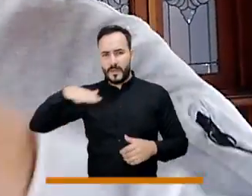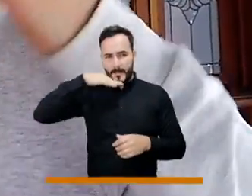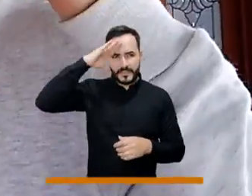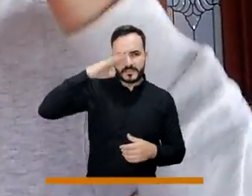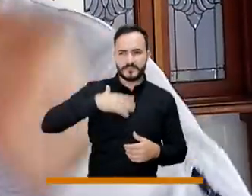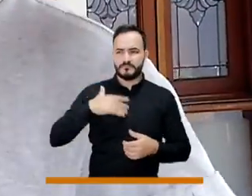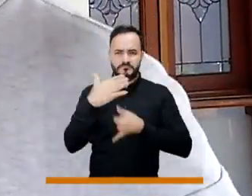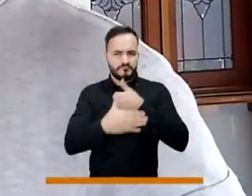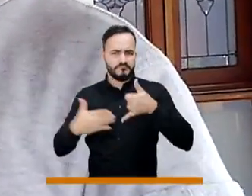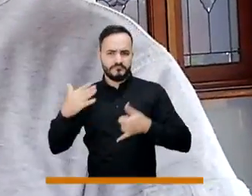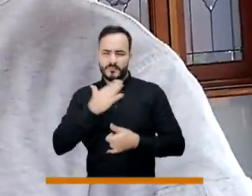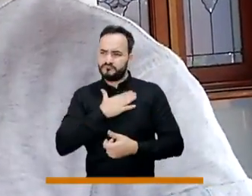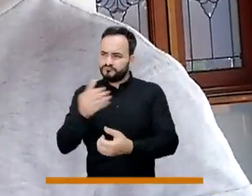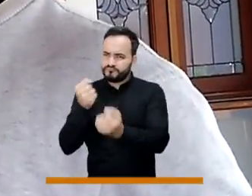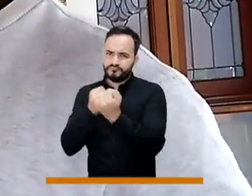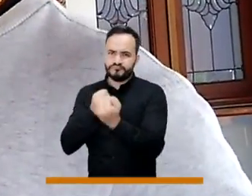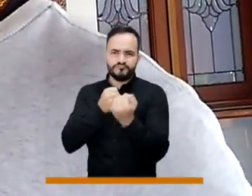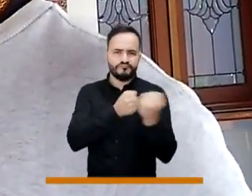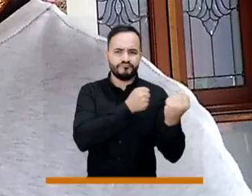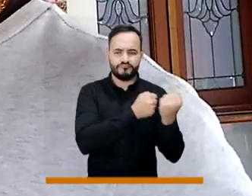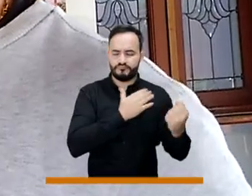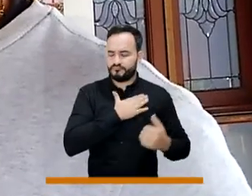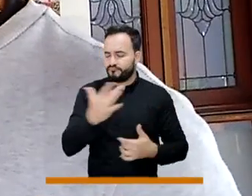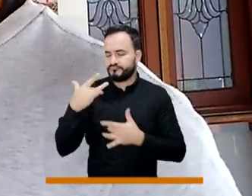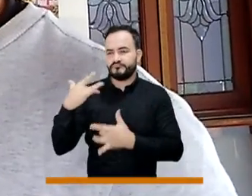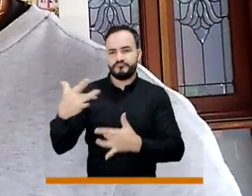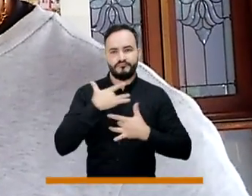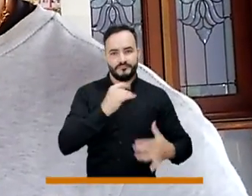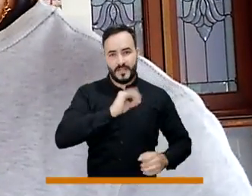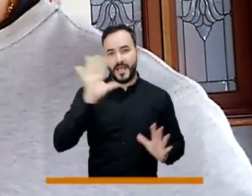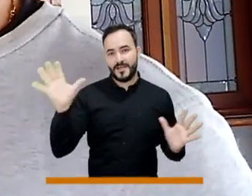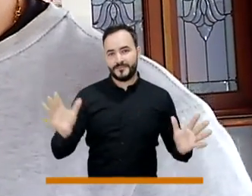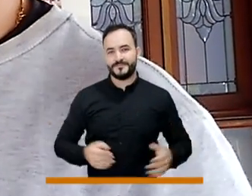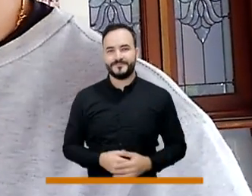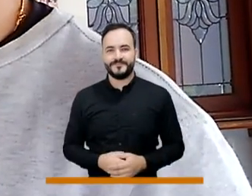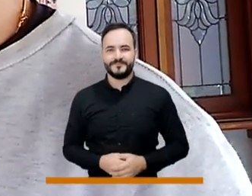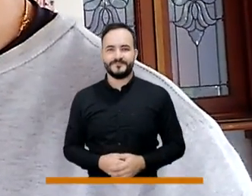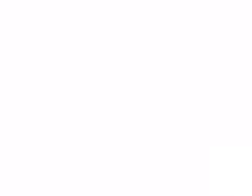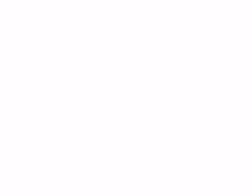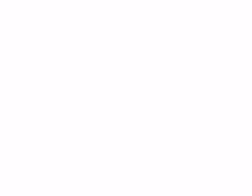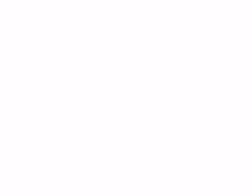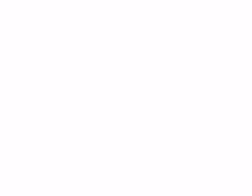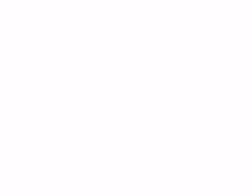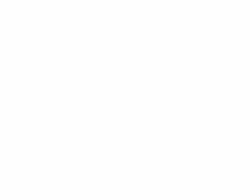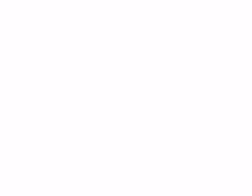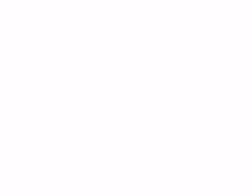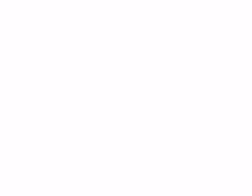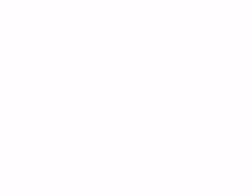Medellín, en cualquier departamento de Colombia, y vamos a seguir siempre siendo solidarios.